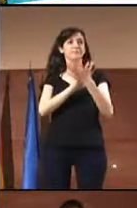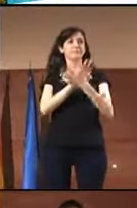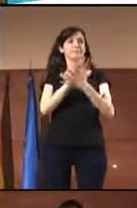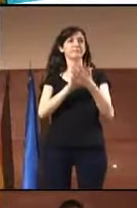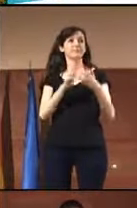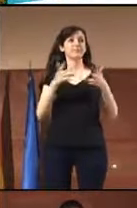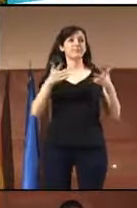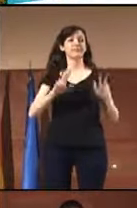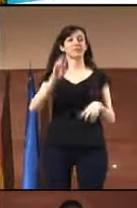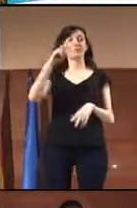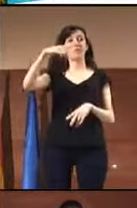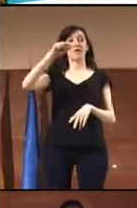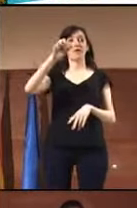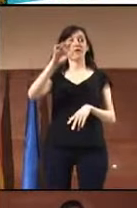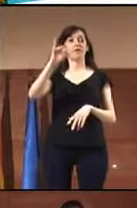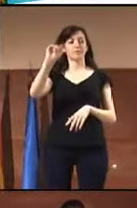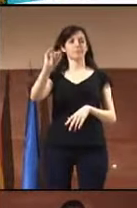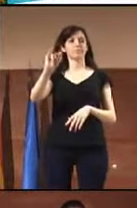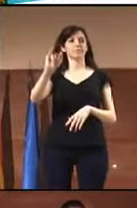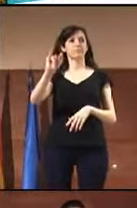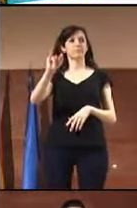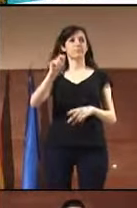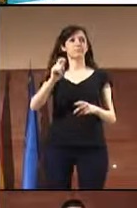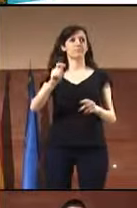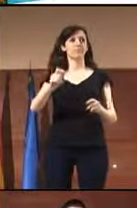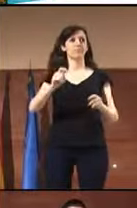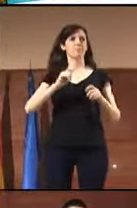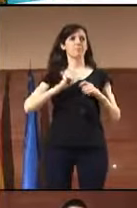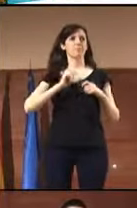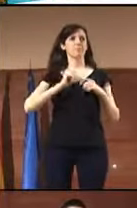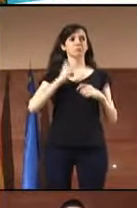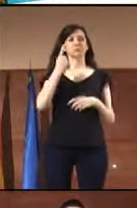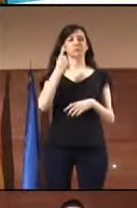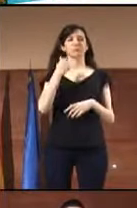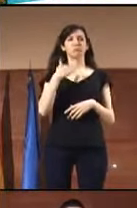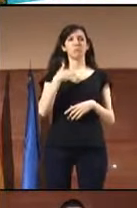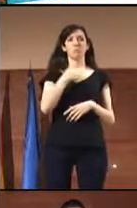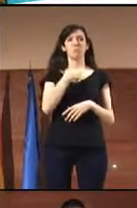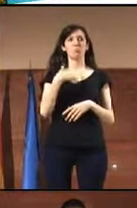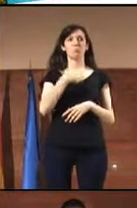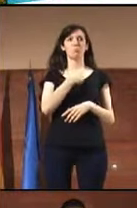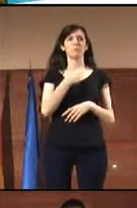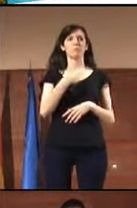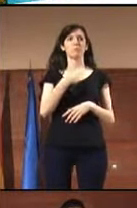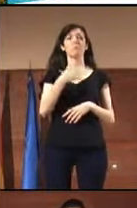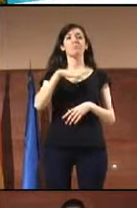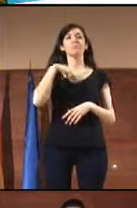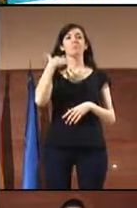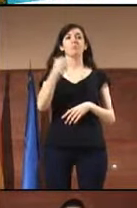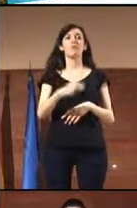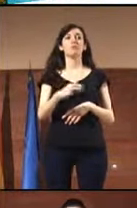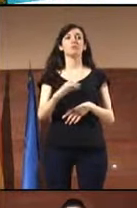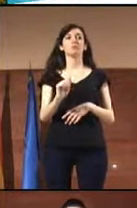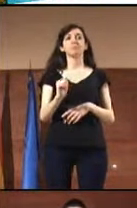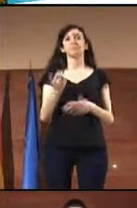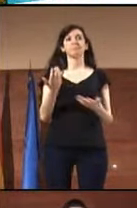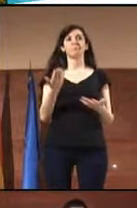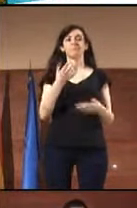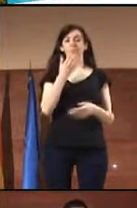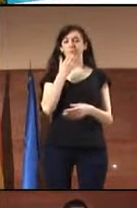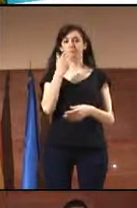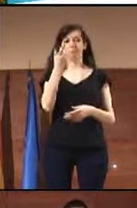las sillas de Ugari ofrecen una posibilidad que yo no conozco tampoco en ninguna otra, y es que te permite modificar los rangos. Es decir, tú puedes tener